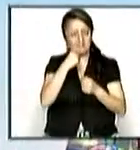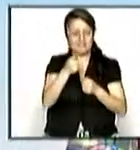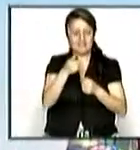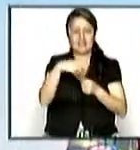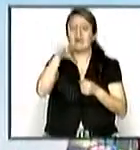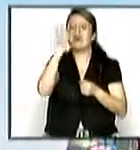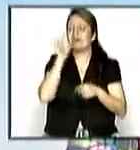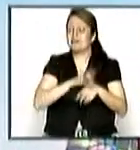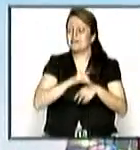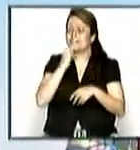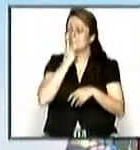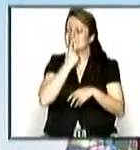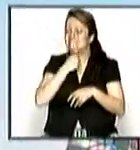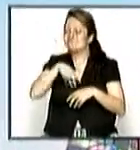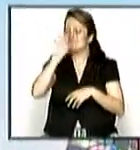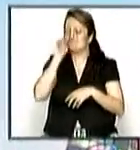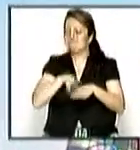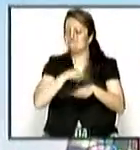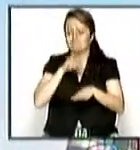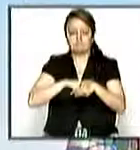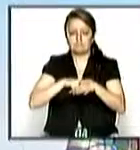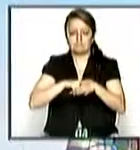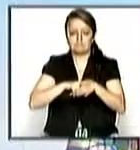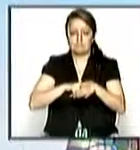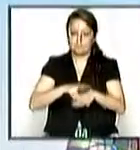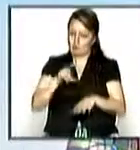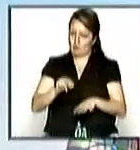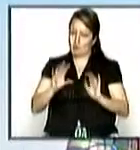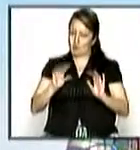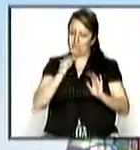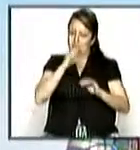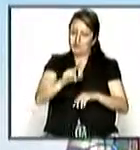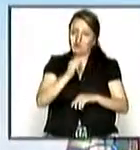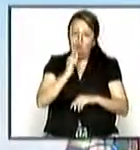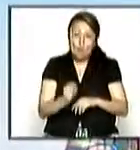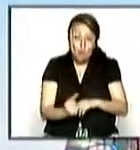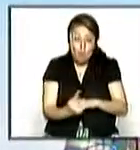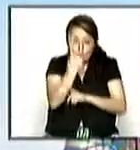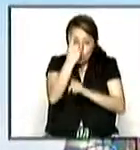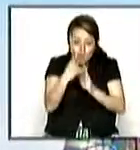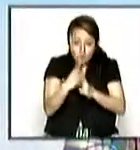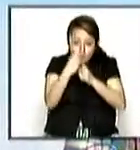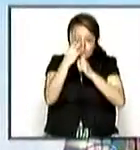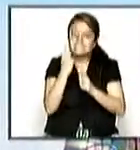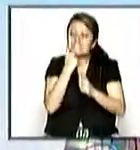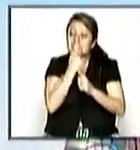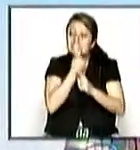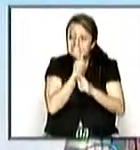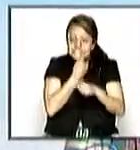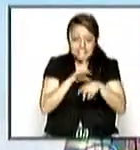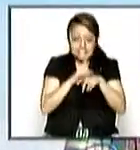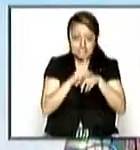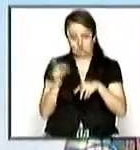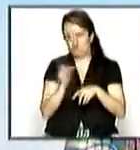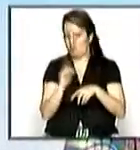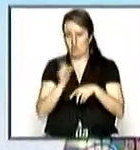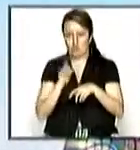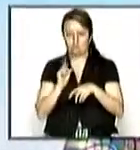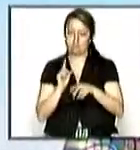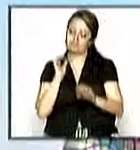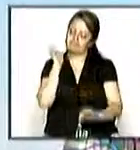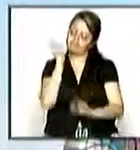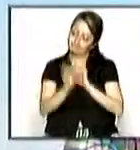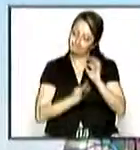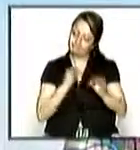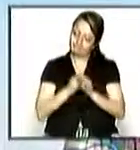sí, odontología. No veamos este programa como un programa de odontología, veamos este programa como un programa